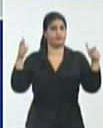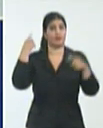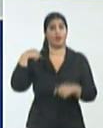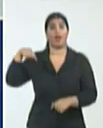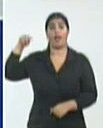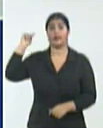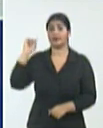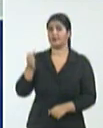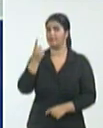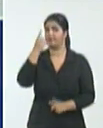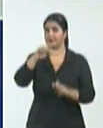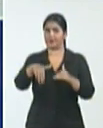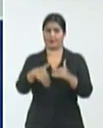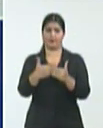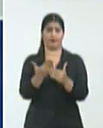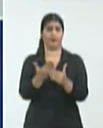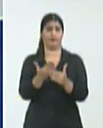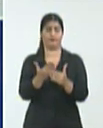día.